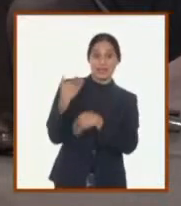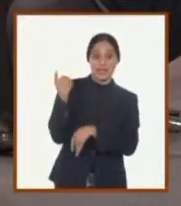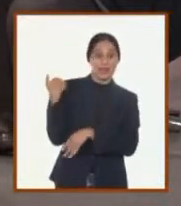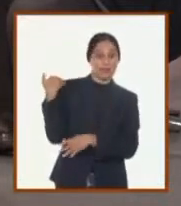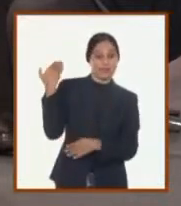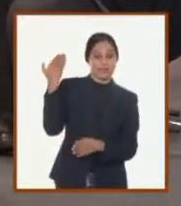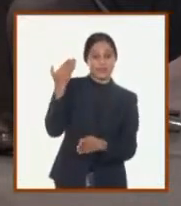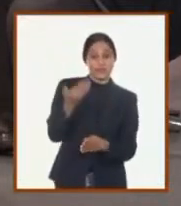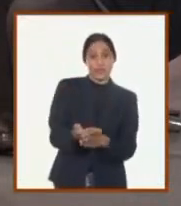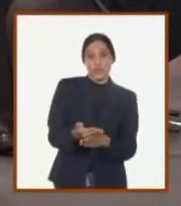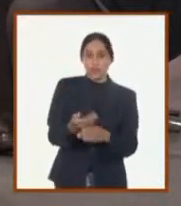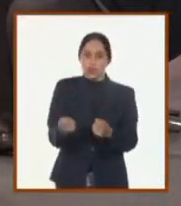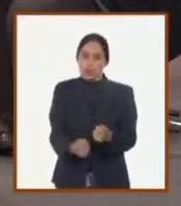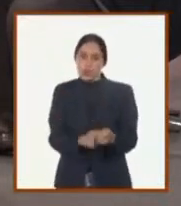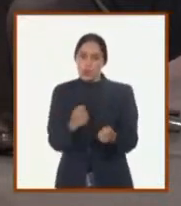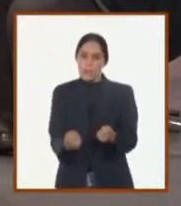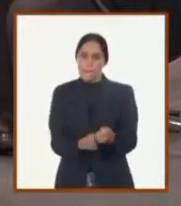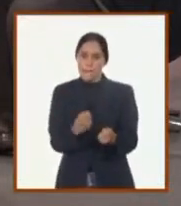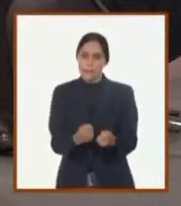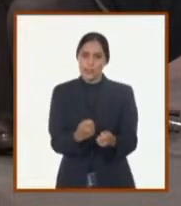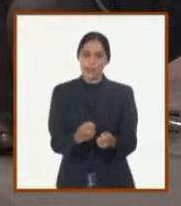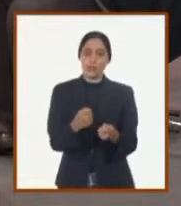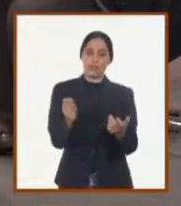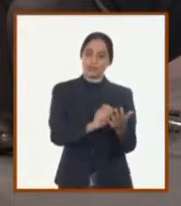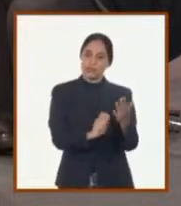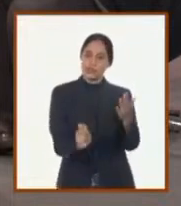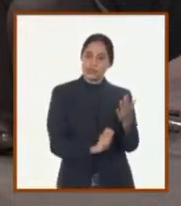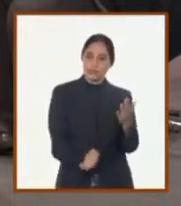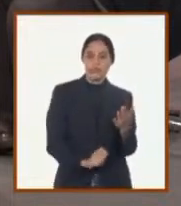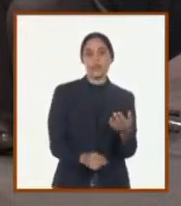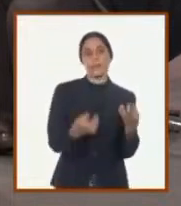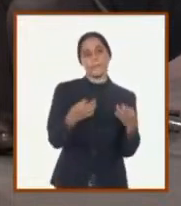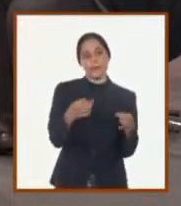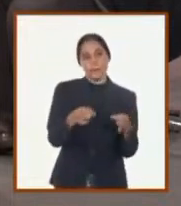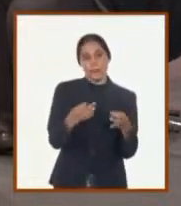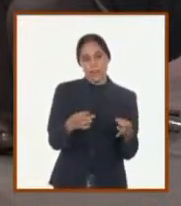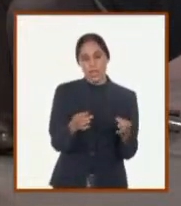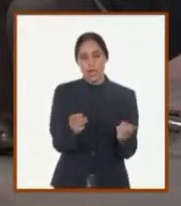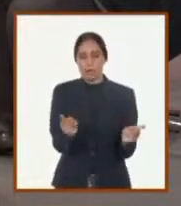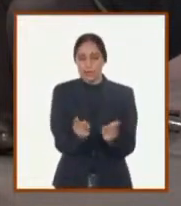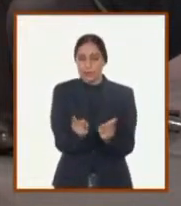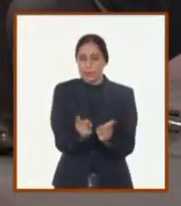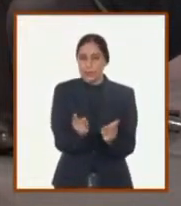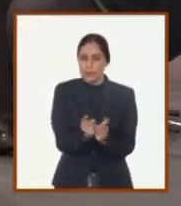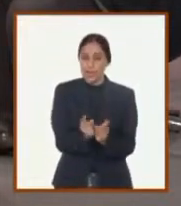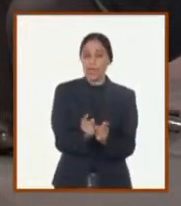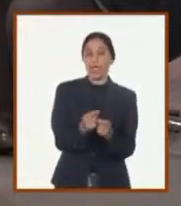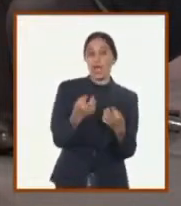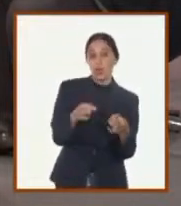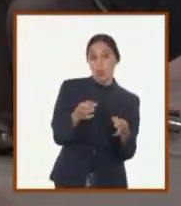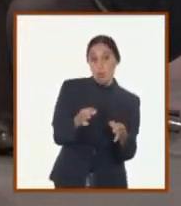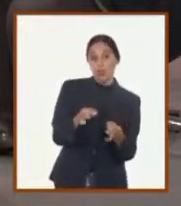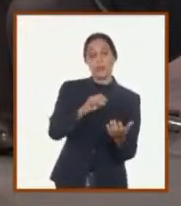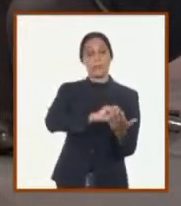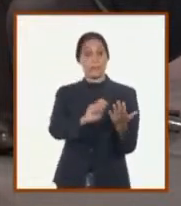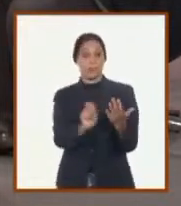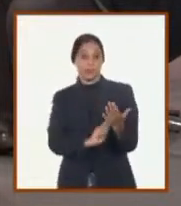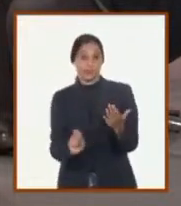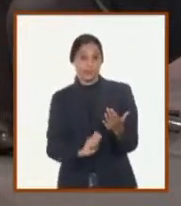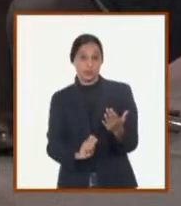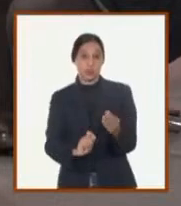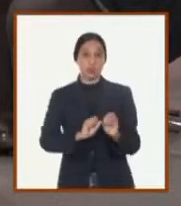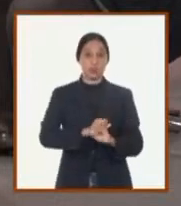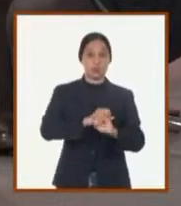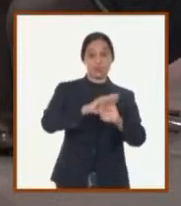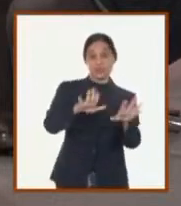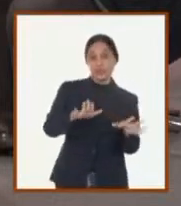de los combates y las acciones eran las notas las cartas las pequeñas notas los pequeños papelitos que se mandaban con los